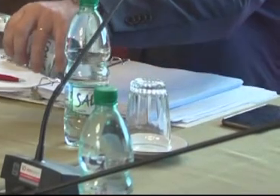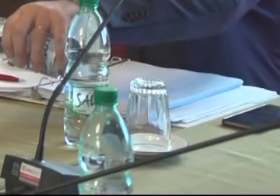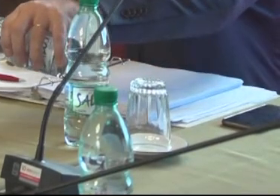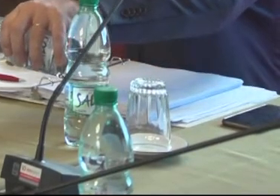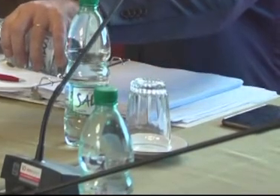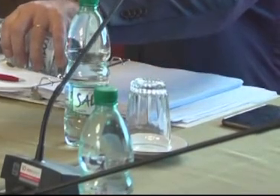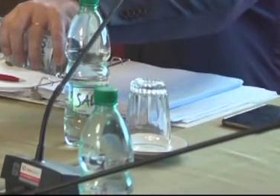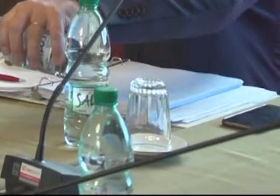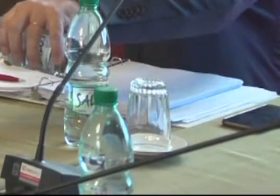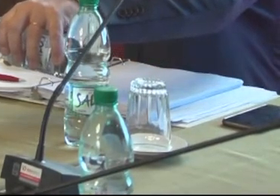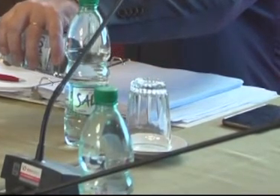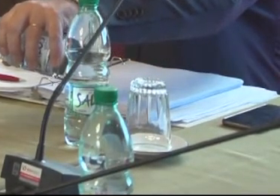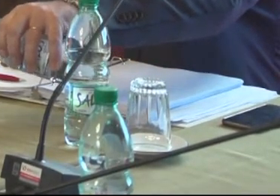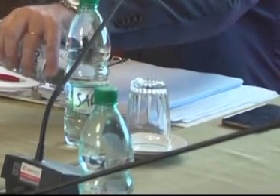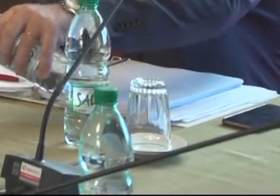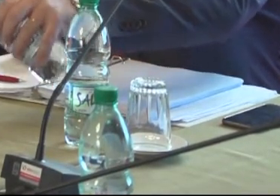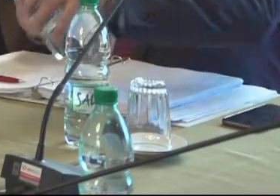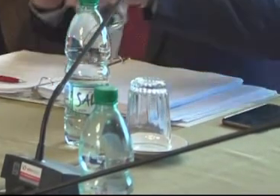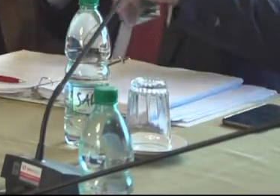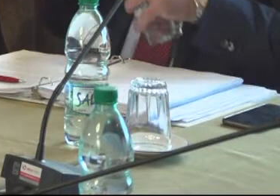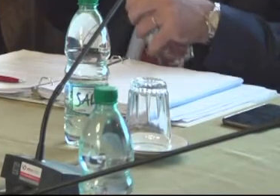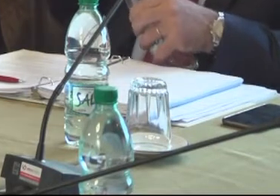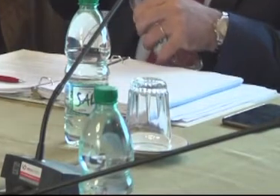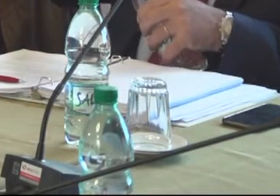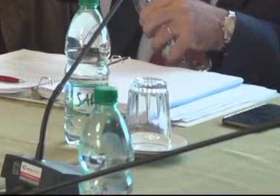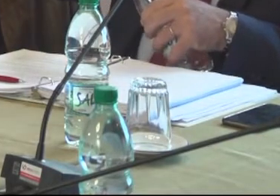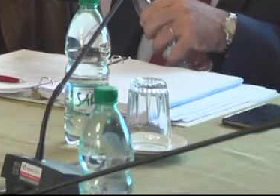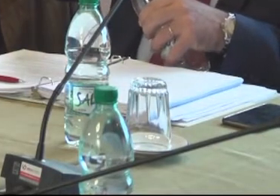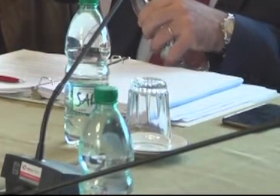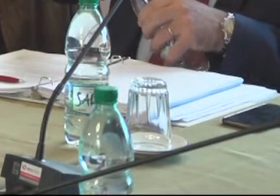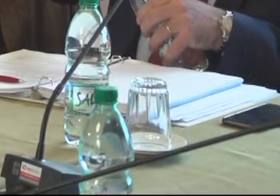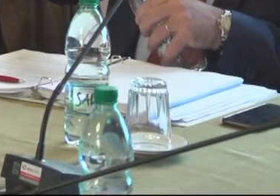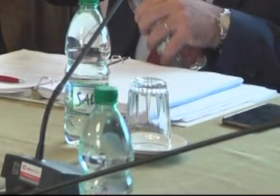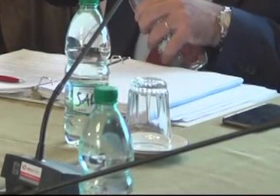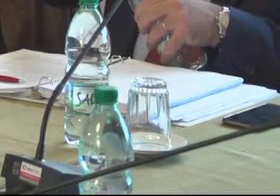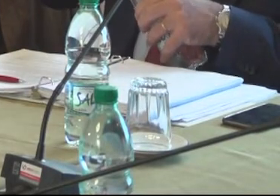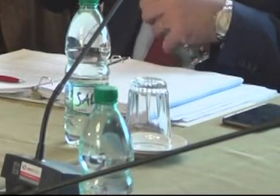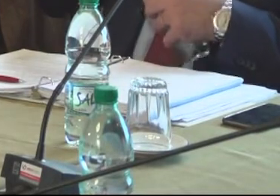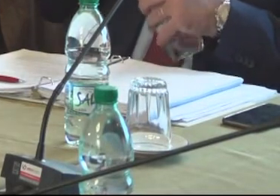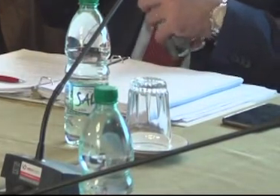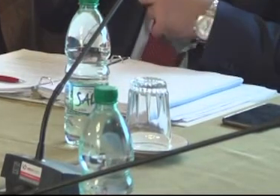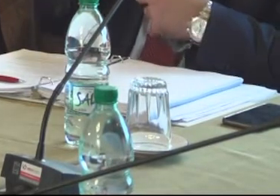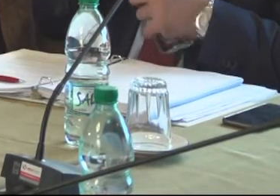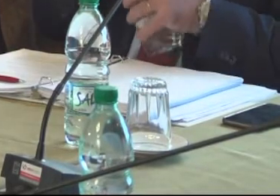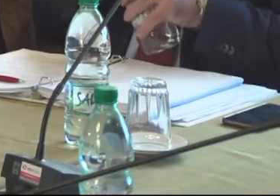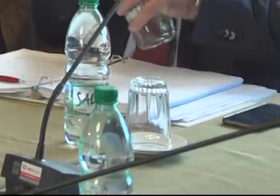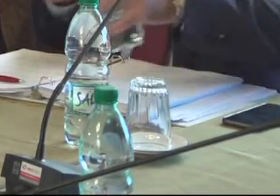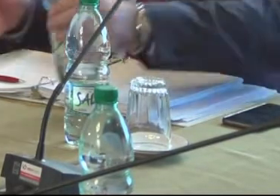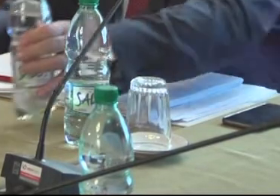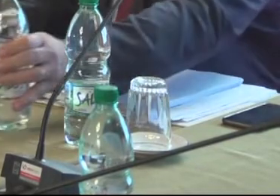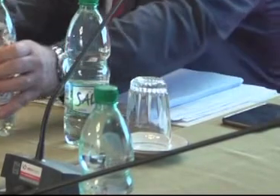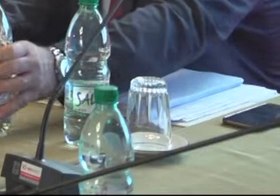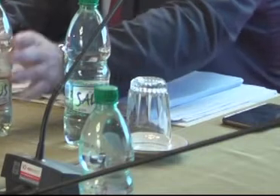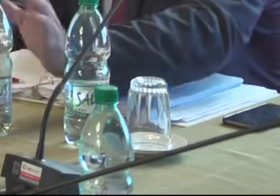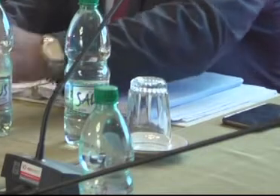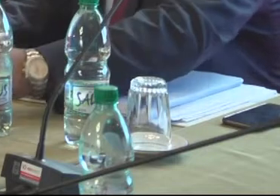darnos la oportunidad de escuchar las argumentaciones de ambas partes y